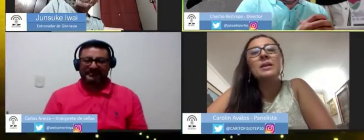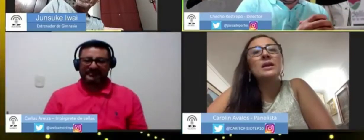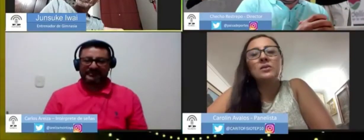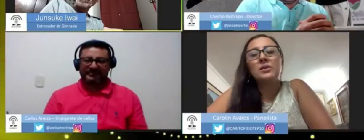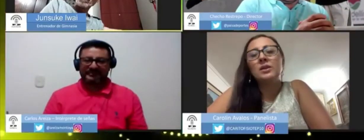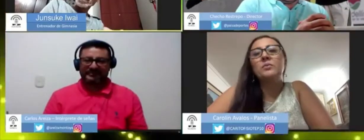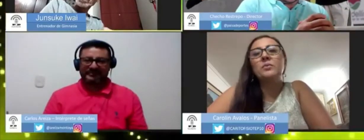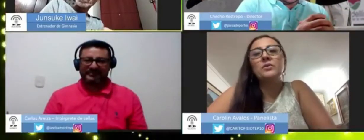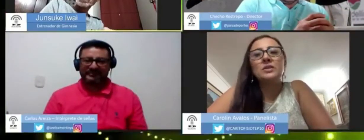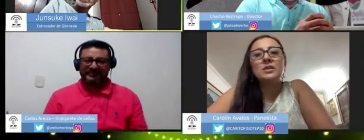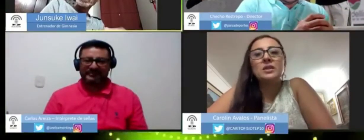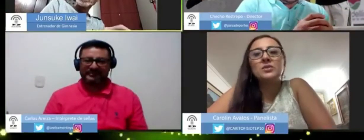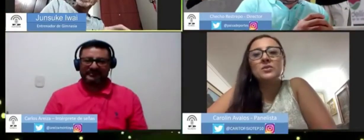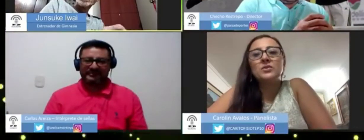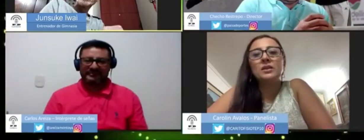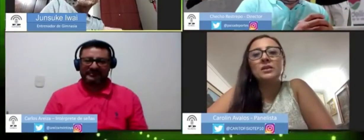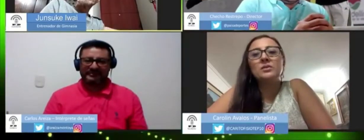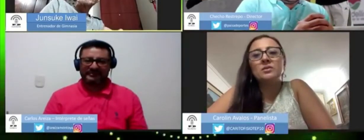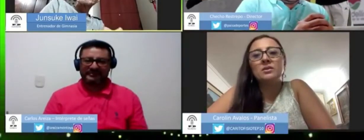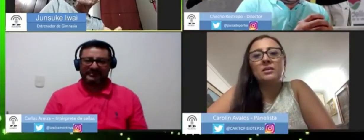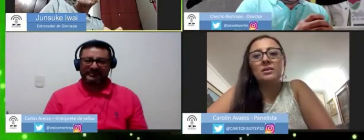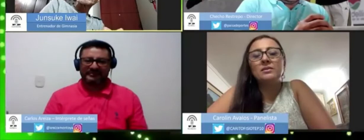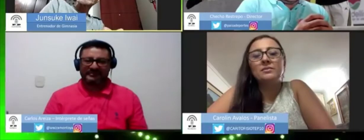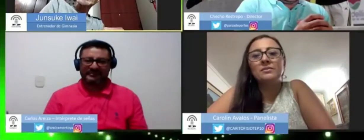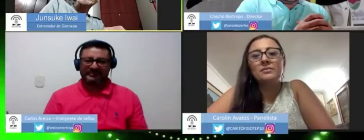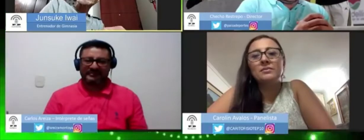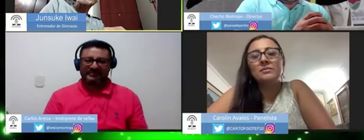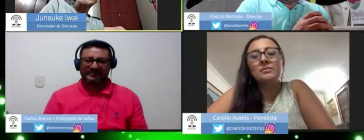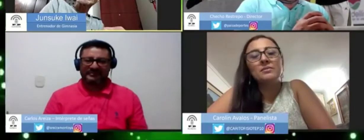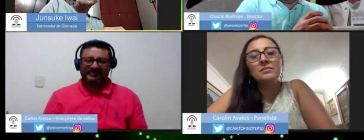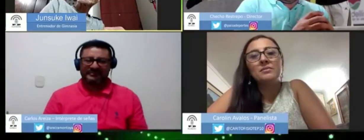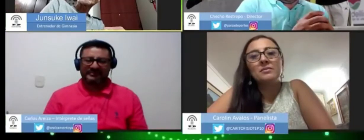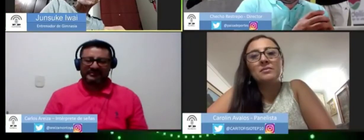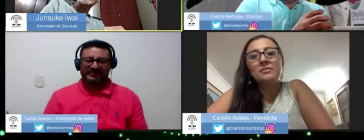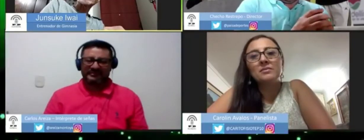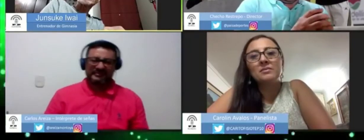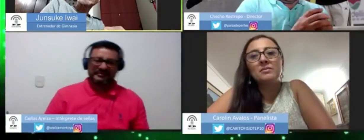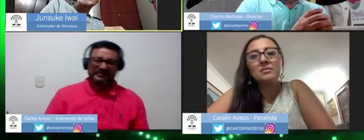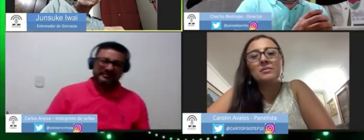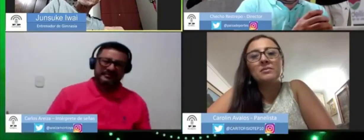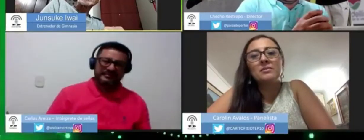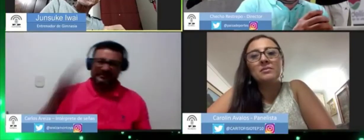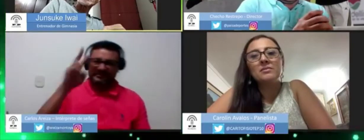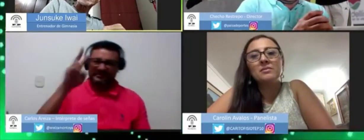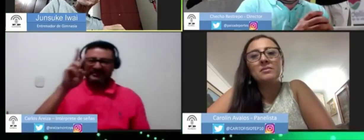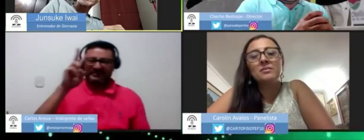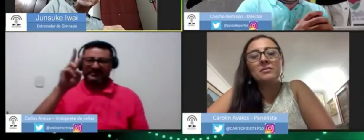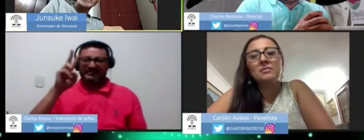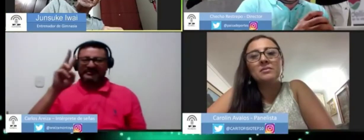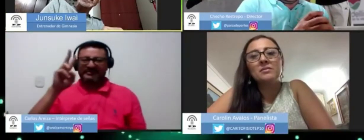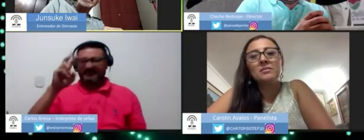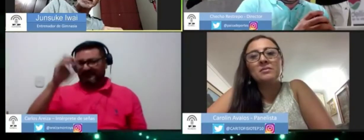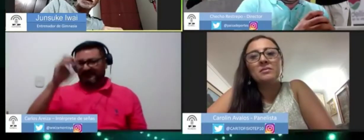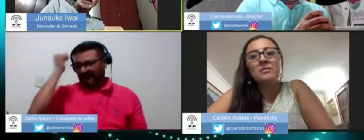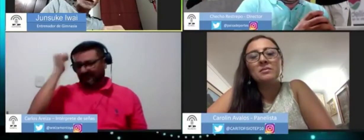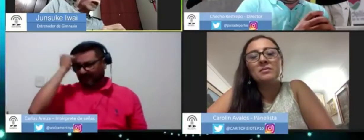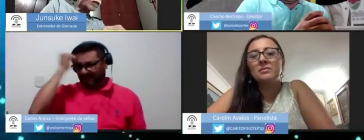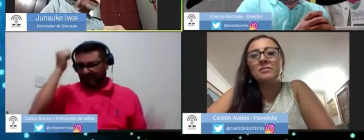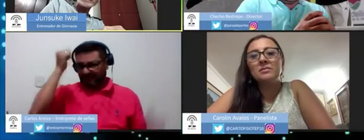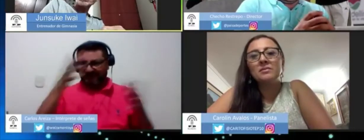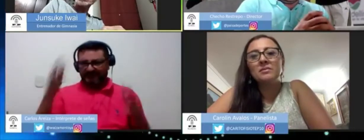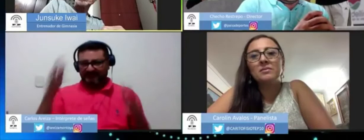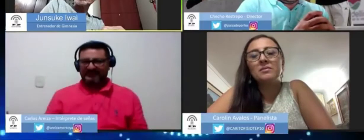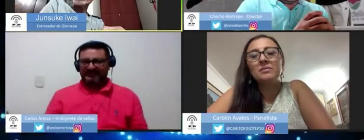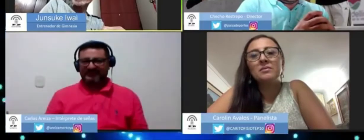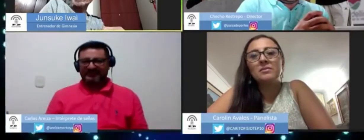Aparte de Leonardo, profe, si hay otros técnicos que... Sí, hay dos más que está